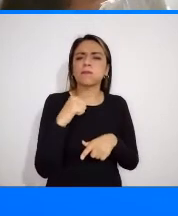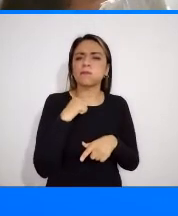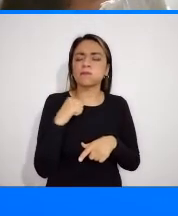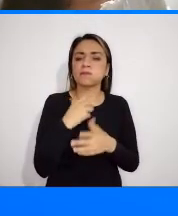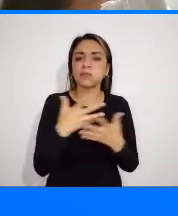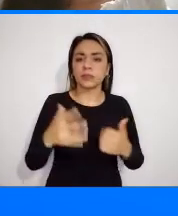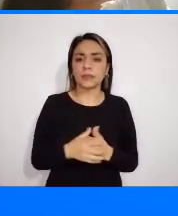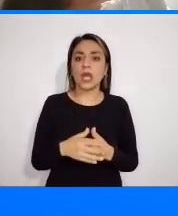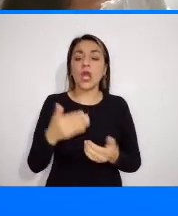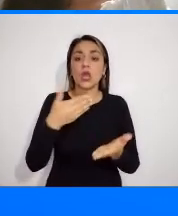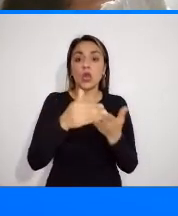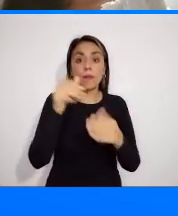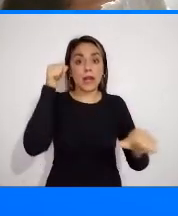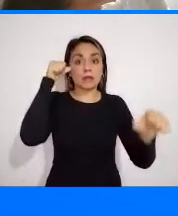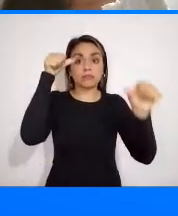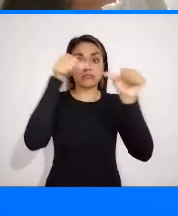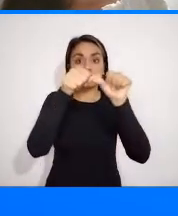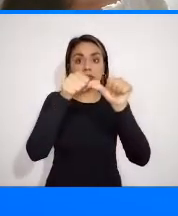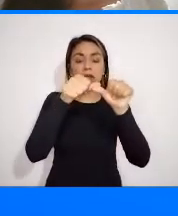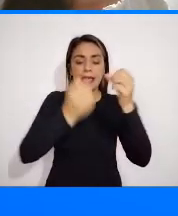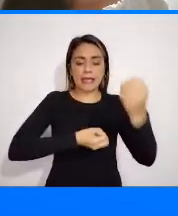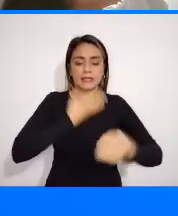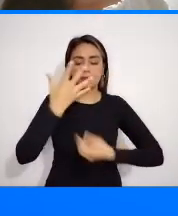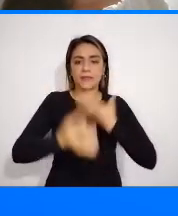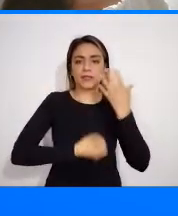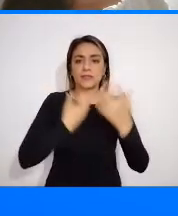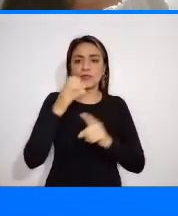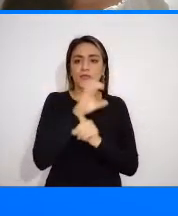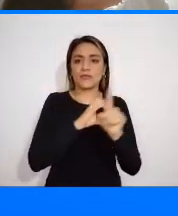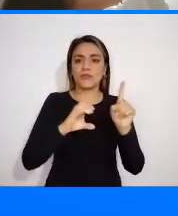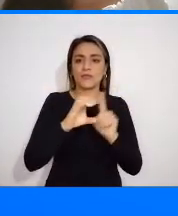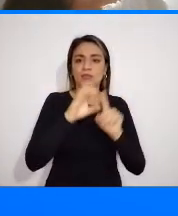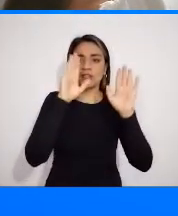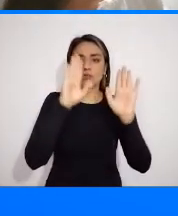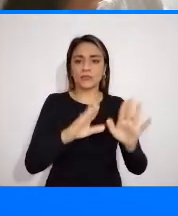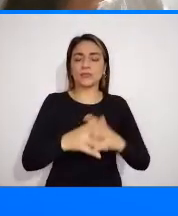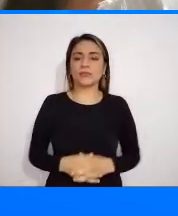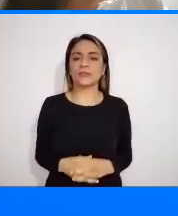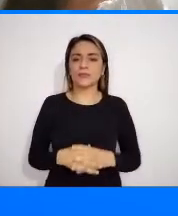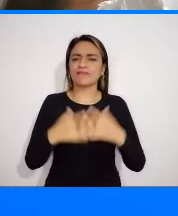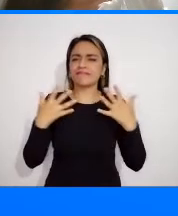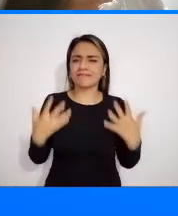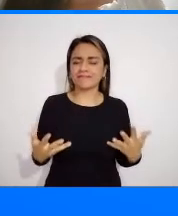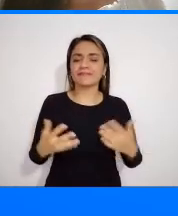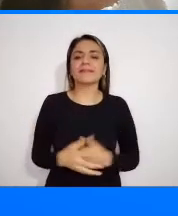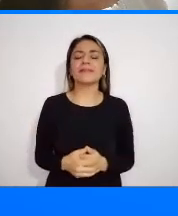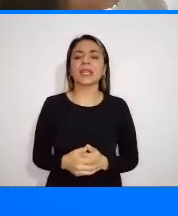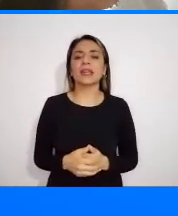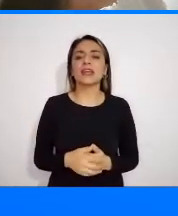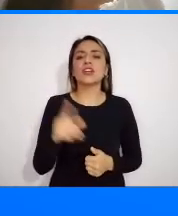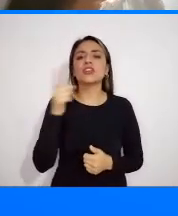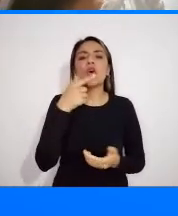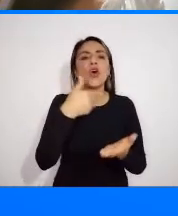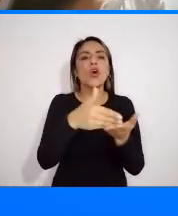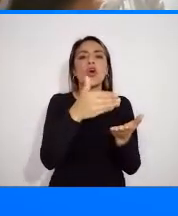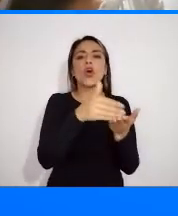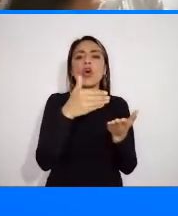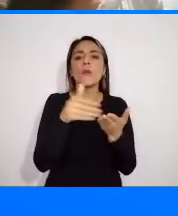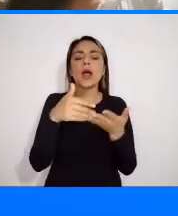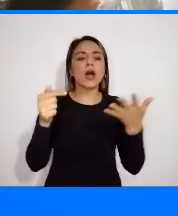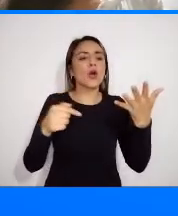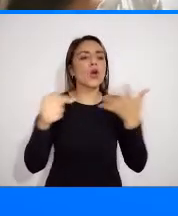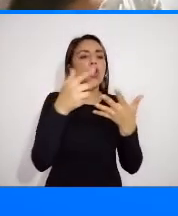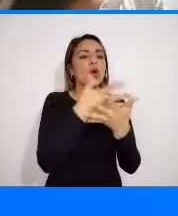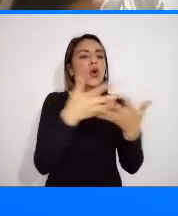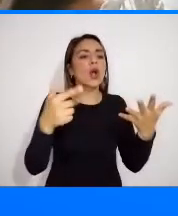Compra recuerdos que sean expresión de la cultura local. Entonces, no compra